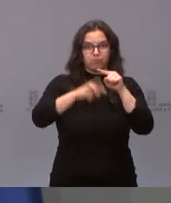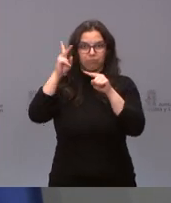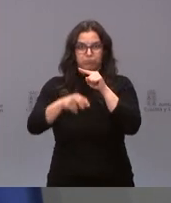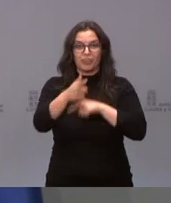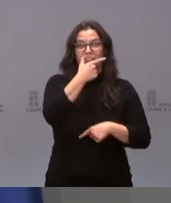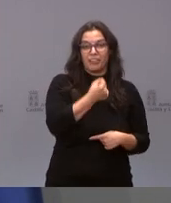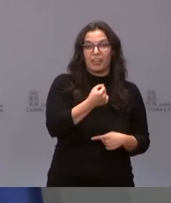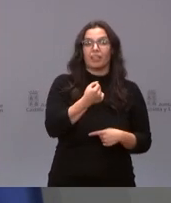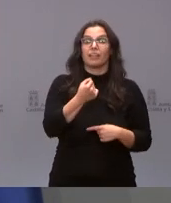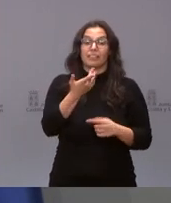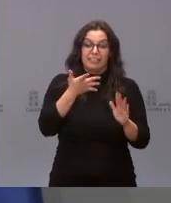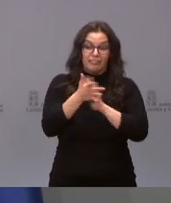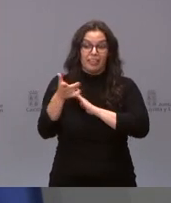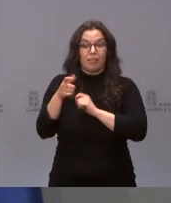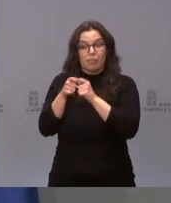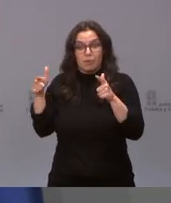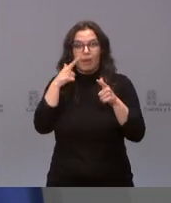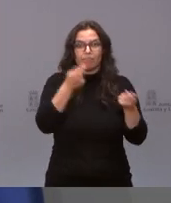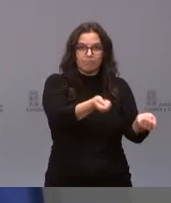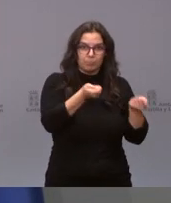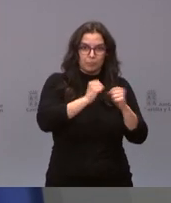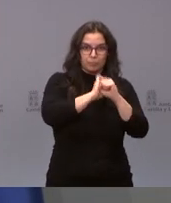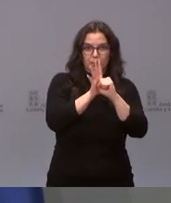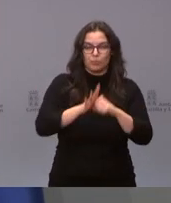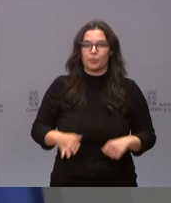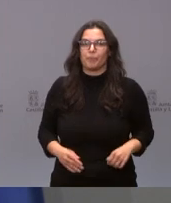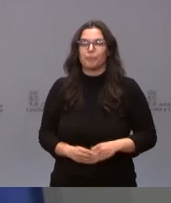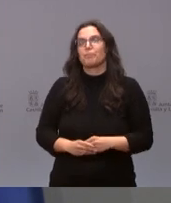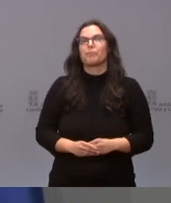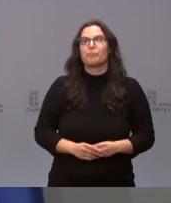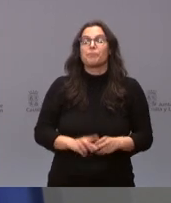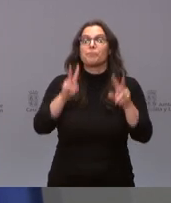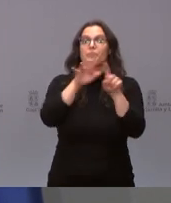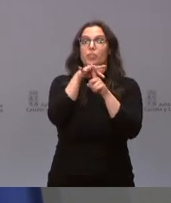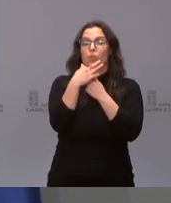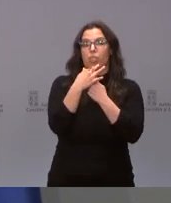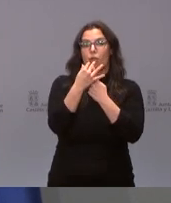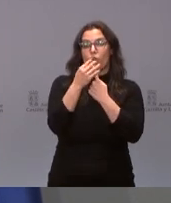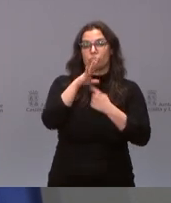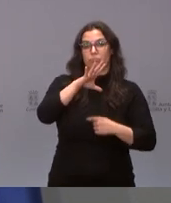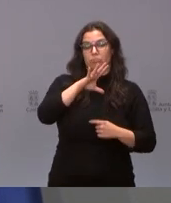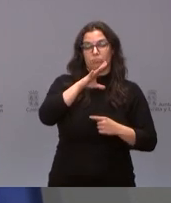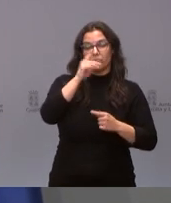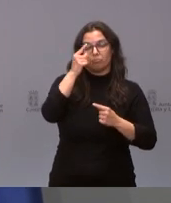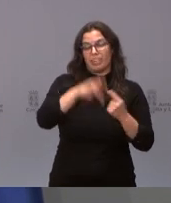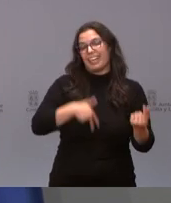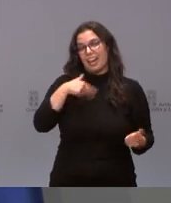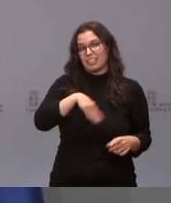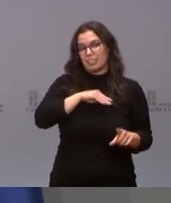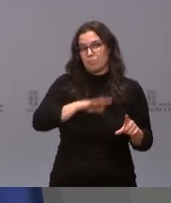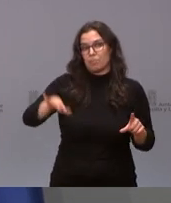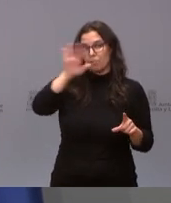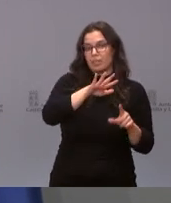tanto frenaremos la expansión del virus en relación a la situación epidemiológica general del país